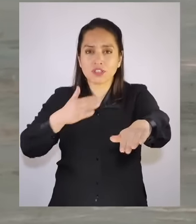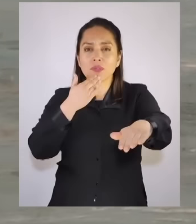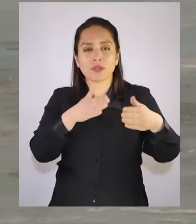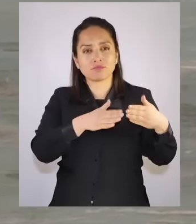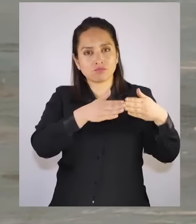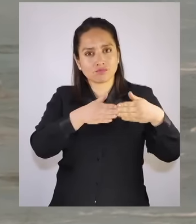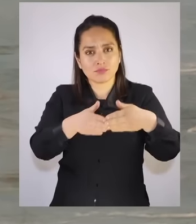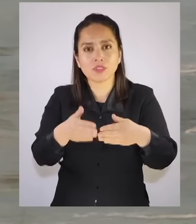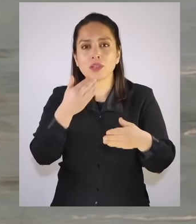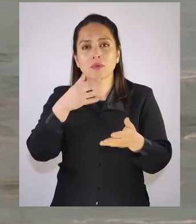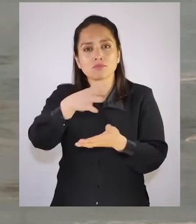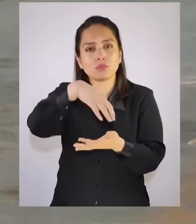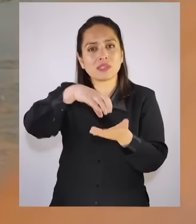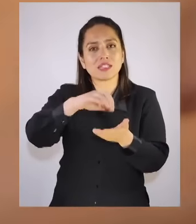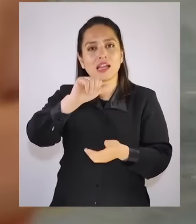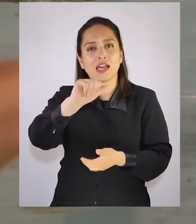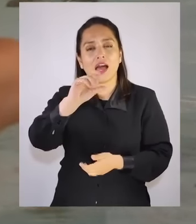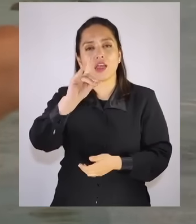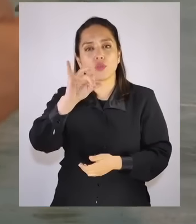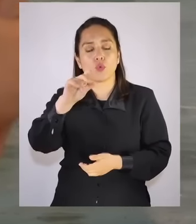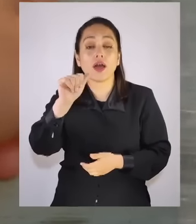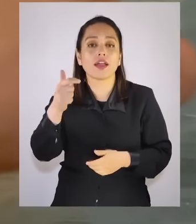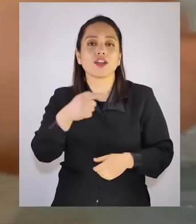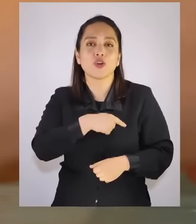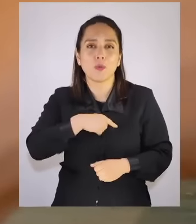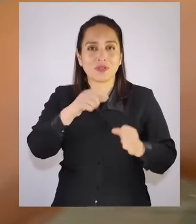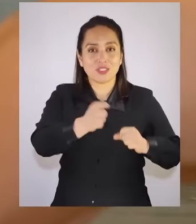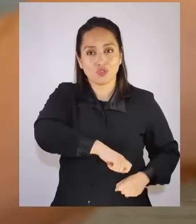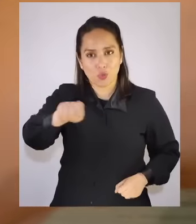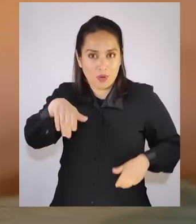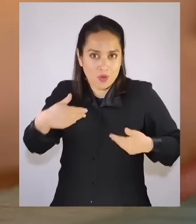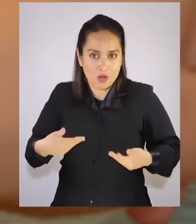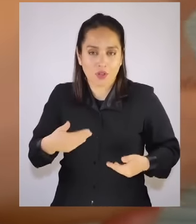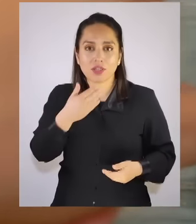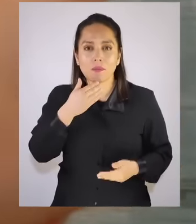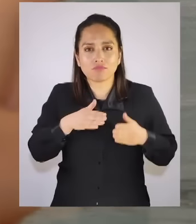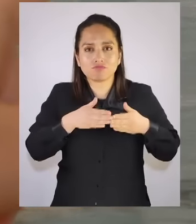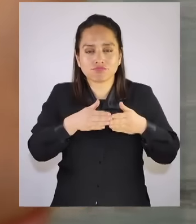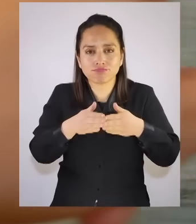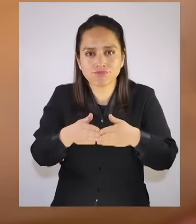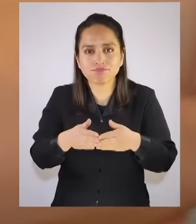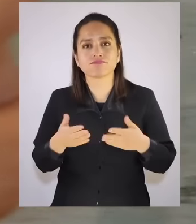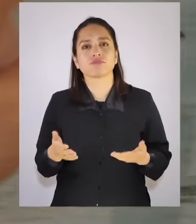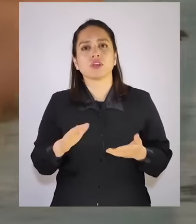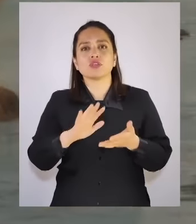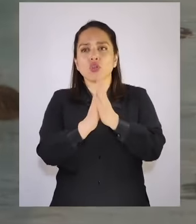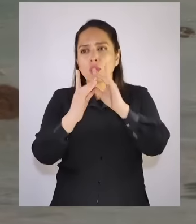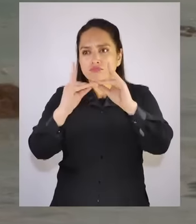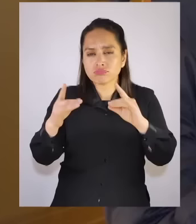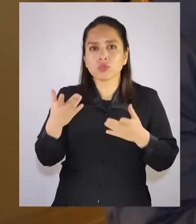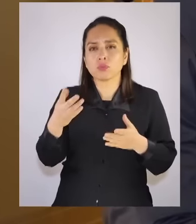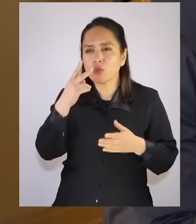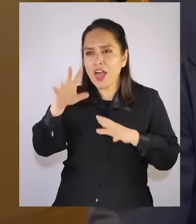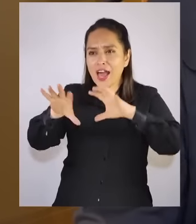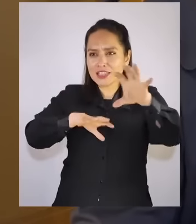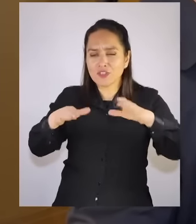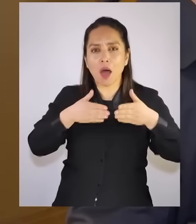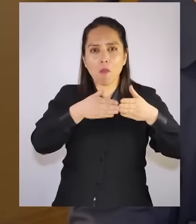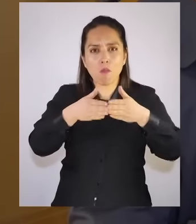la antigua Plaza de la Aduana, hoy Plaza Sotomayor, el muelle, los barcos, un poco nos sitúa en esta actividad portuaria donde se